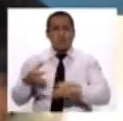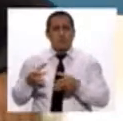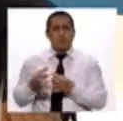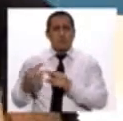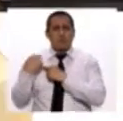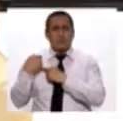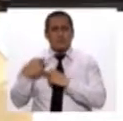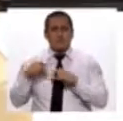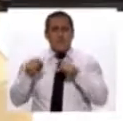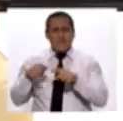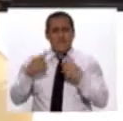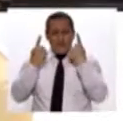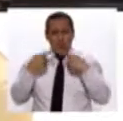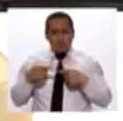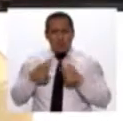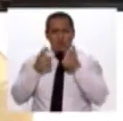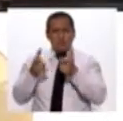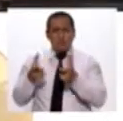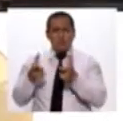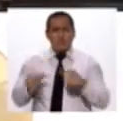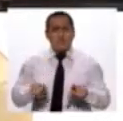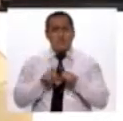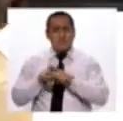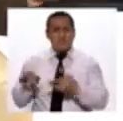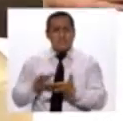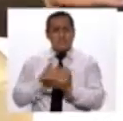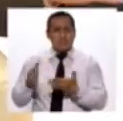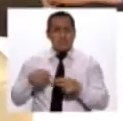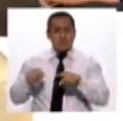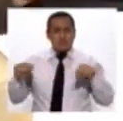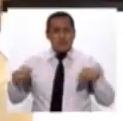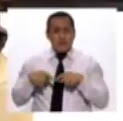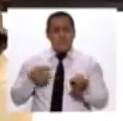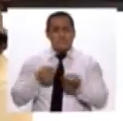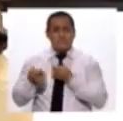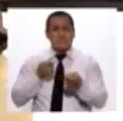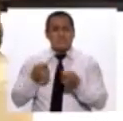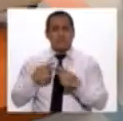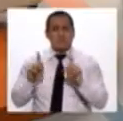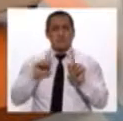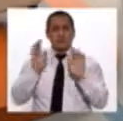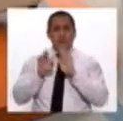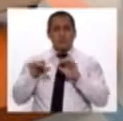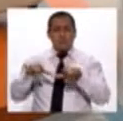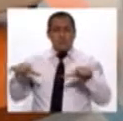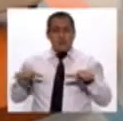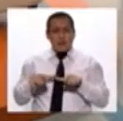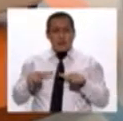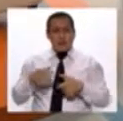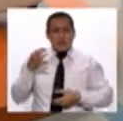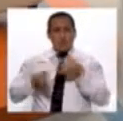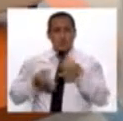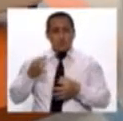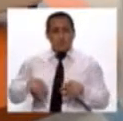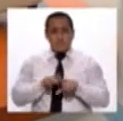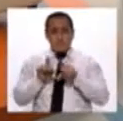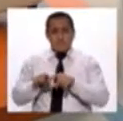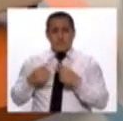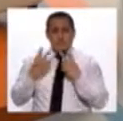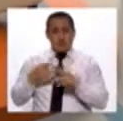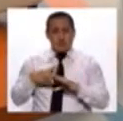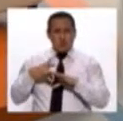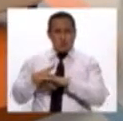constitucional. Y en esa línea el control difuso, ya no en sede administrativa, sino en sede arbitral, ¿también encontraría de su